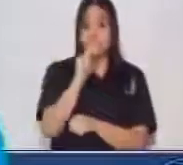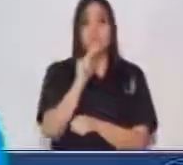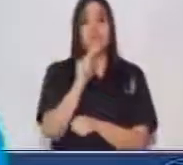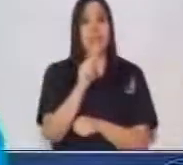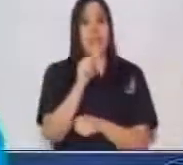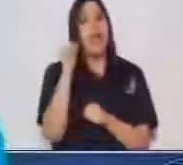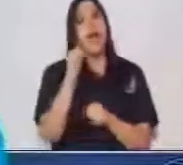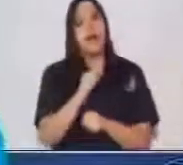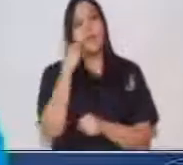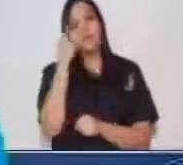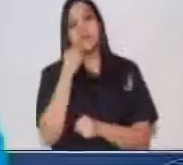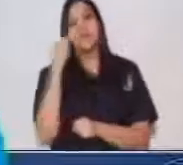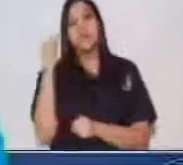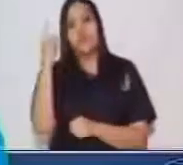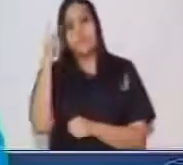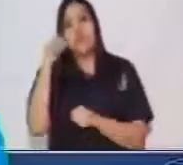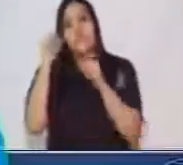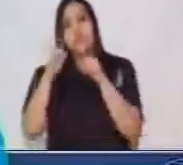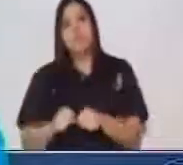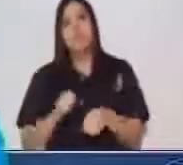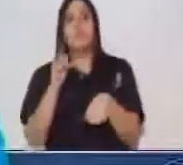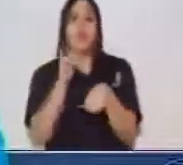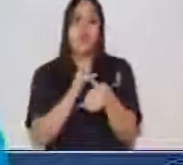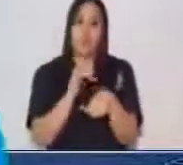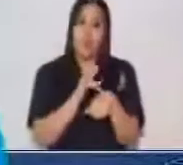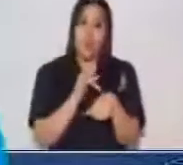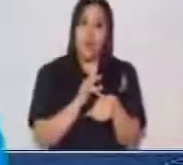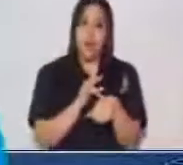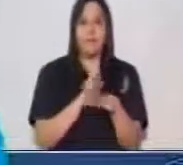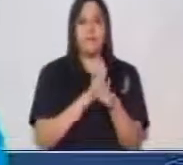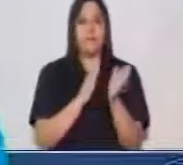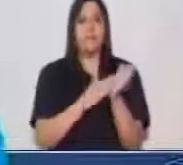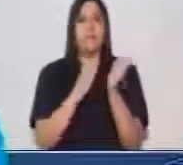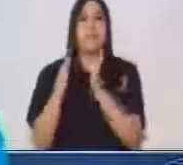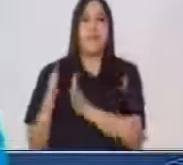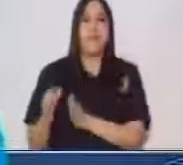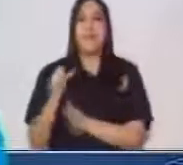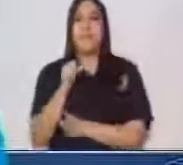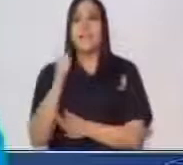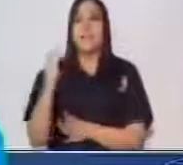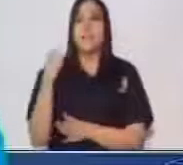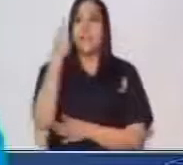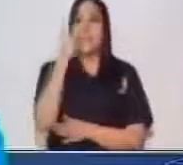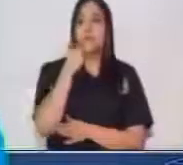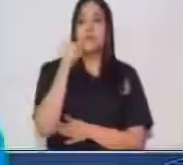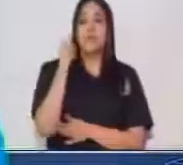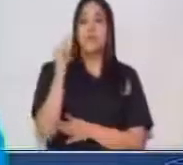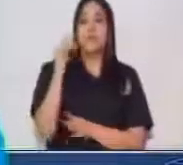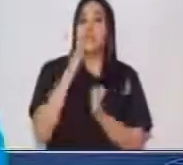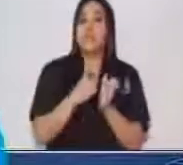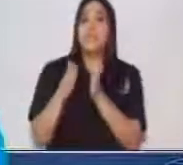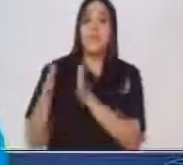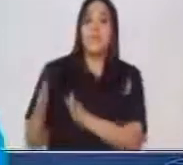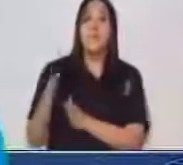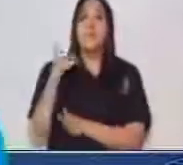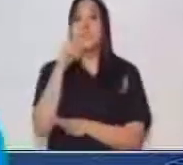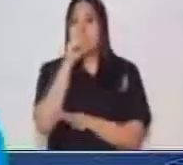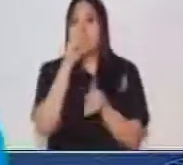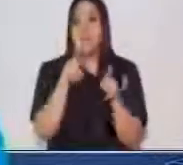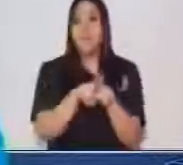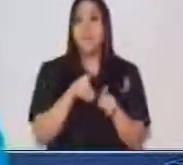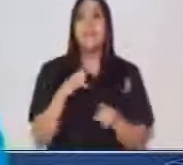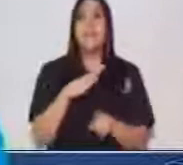un sustantivo concreto. Y para terminar con nuestro resumen de los sustantivos, tenemos